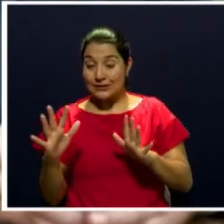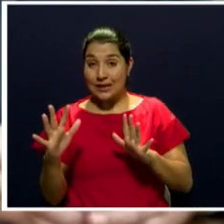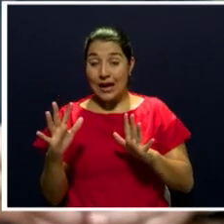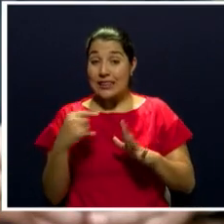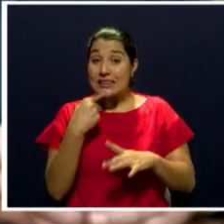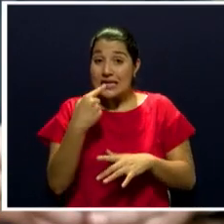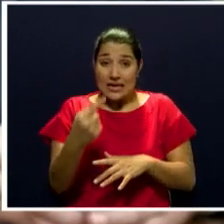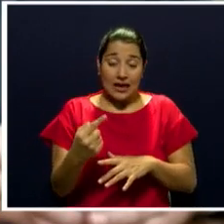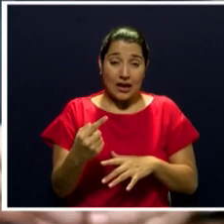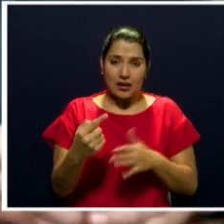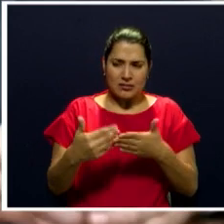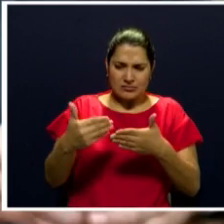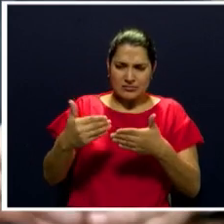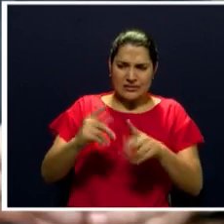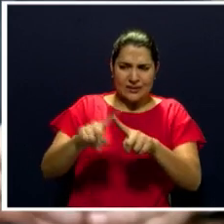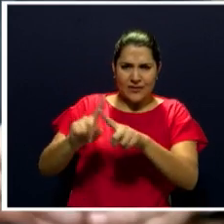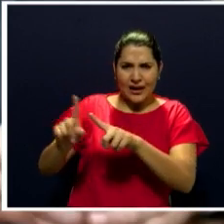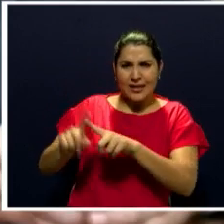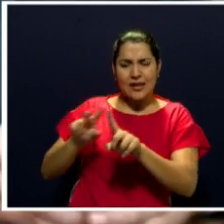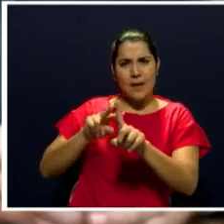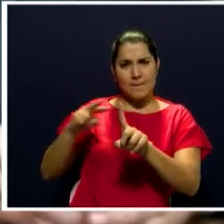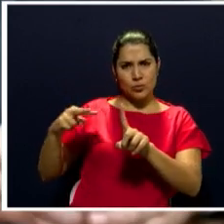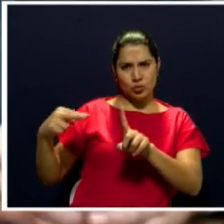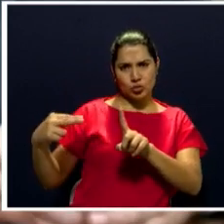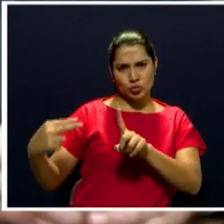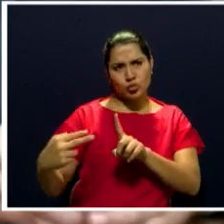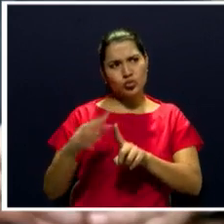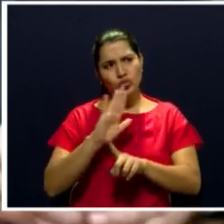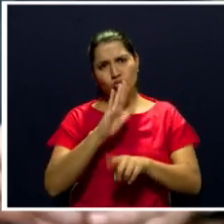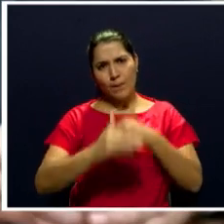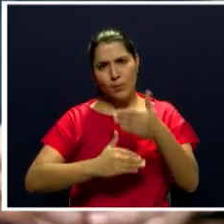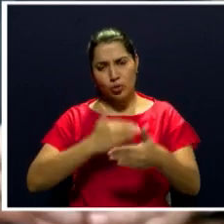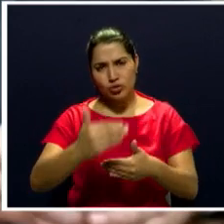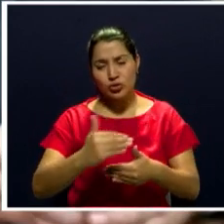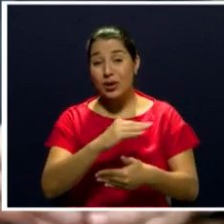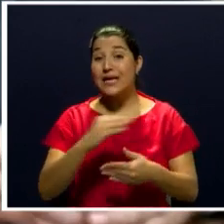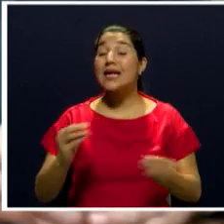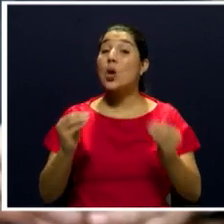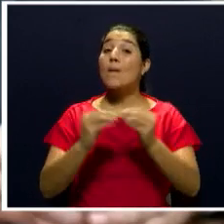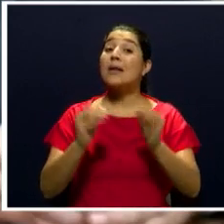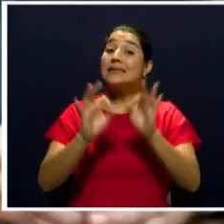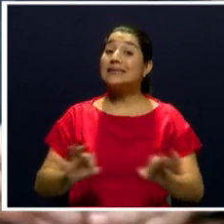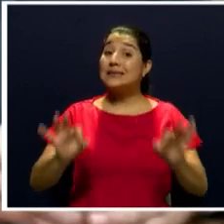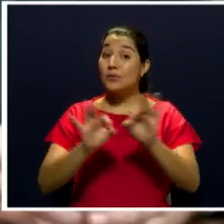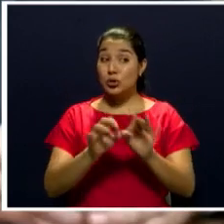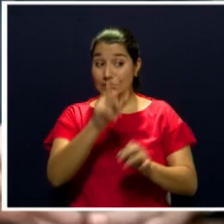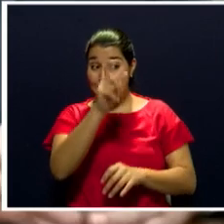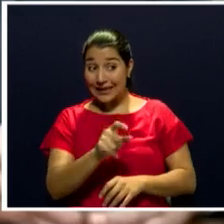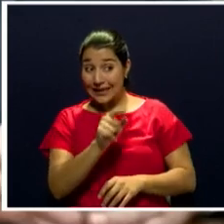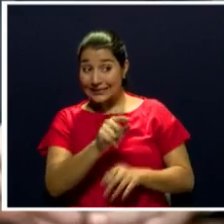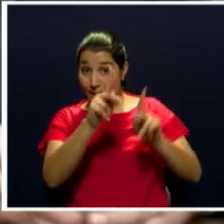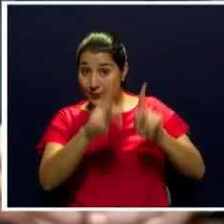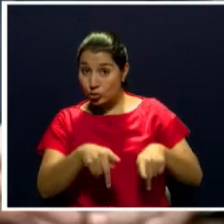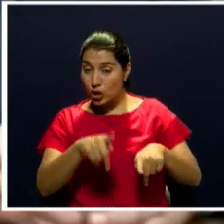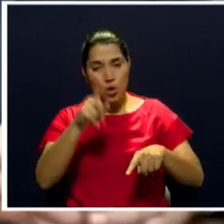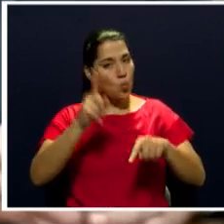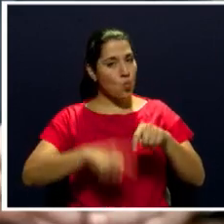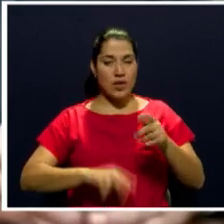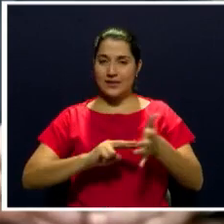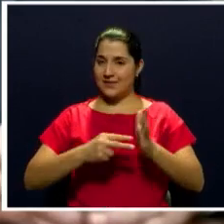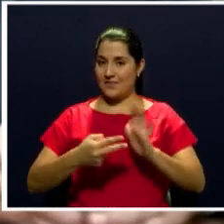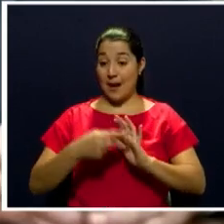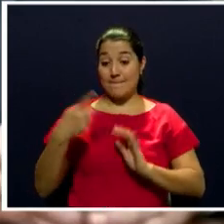las áreas de análisis que tienen que ver con el proceso de esta persona, y lo más importante y recalcar que esta persona no sea un peligro para sí misma ni para